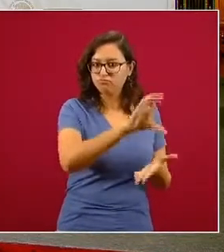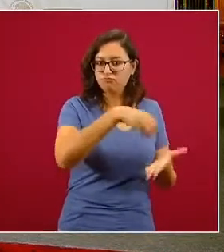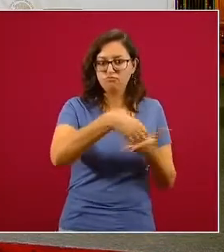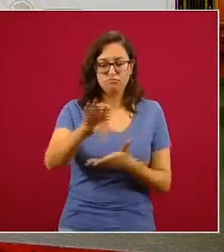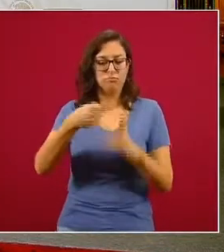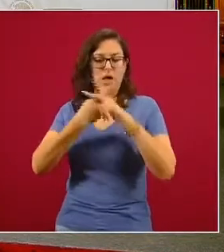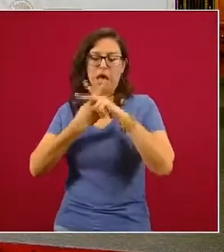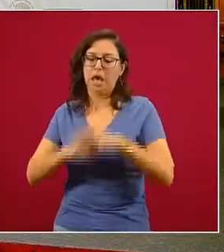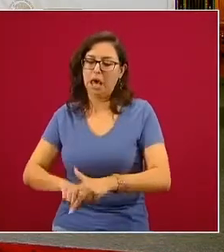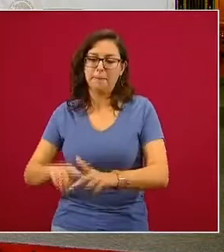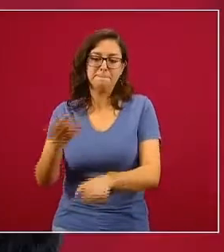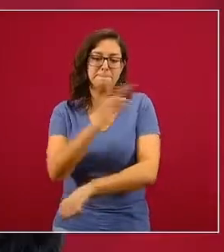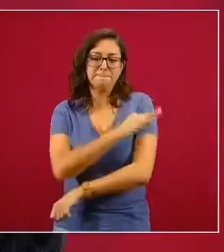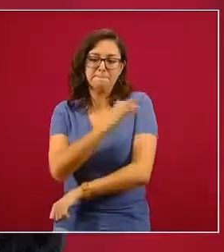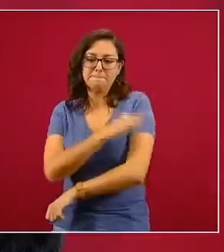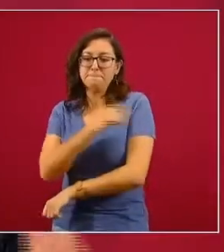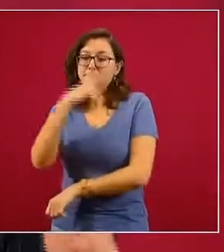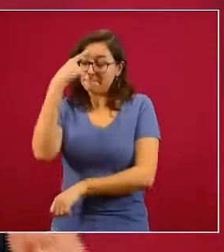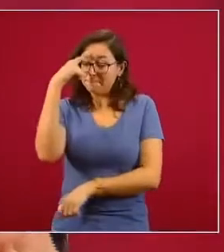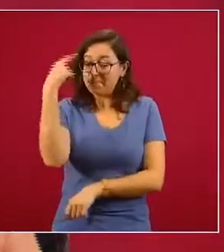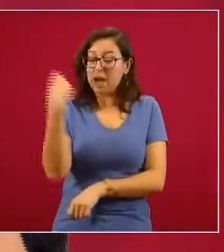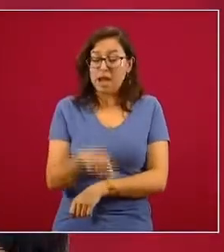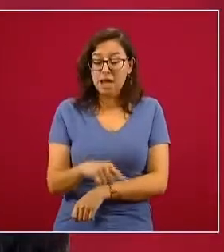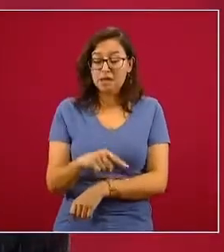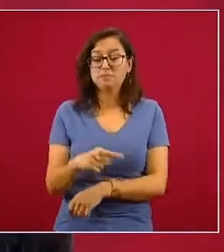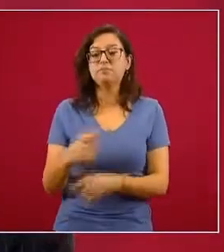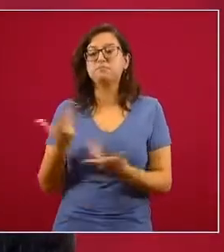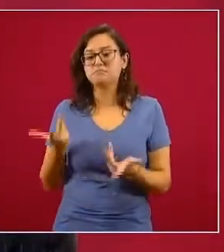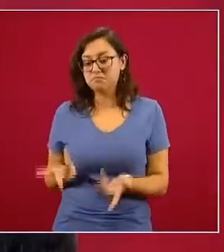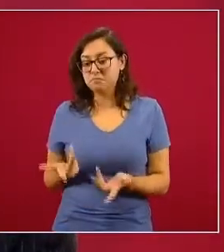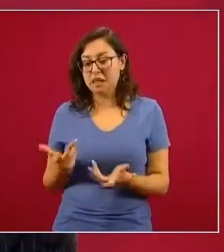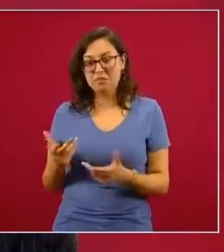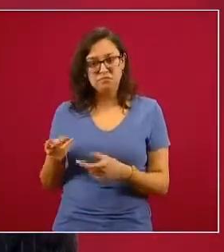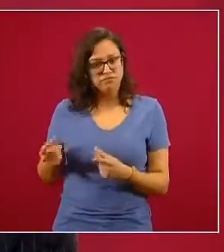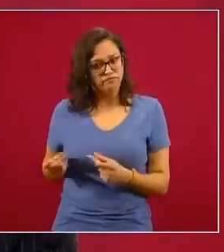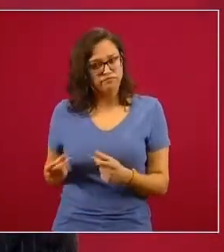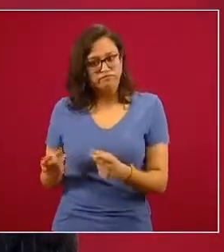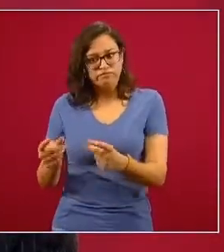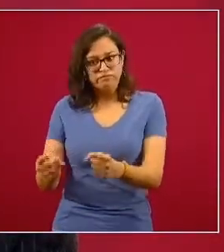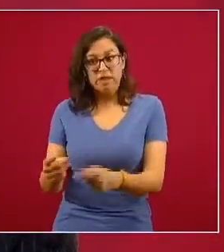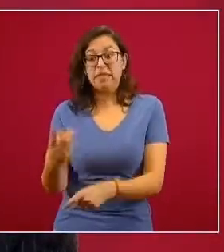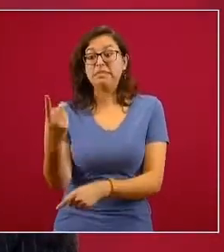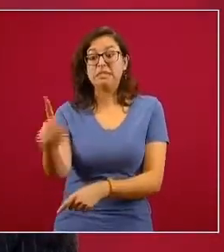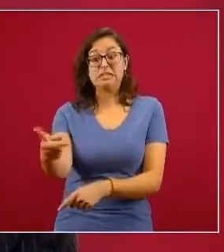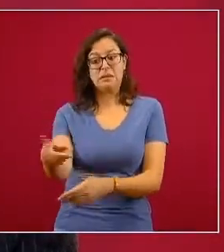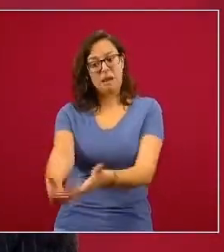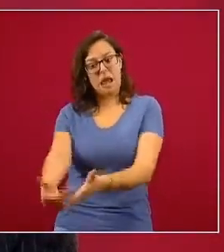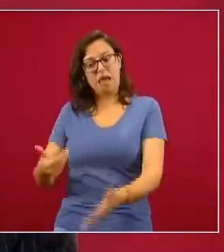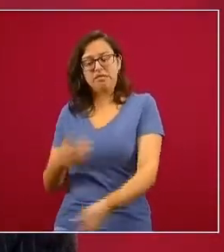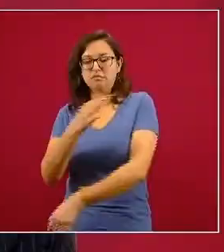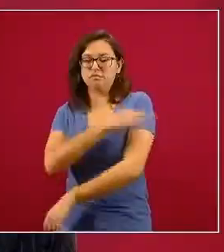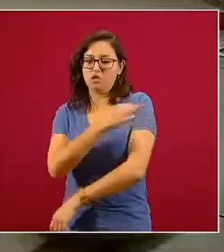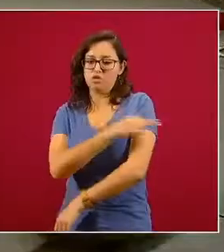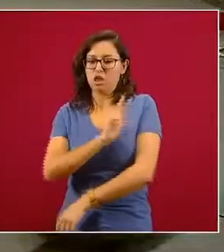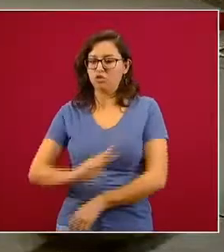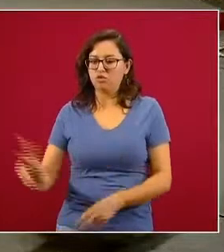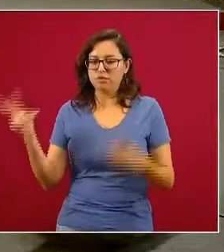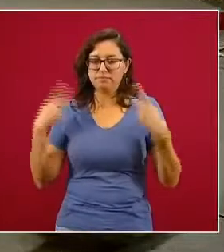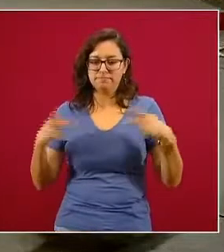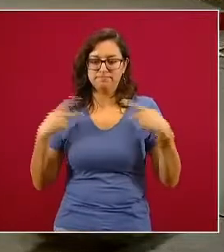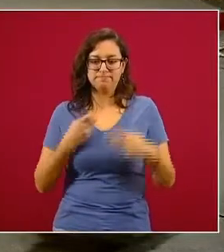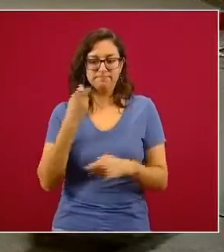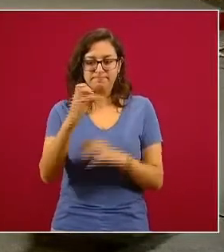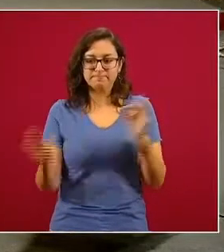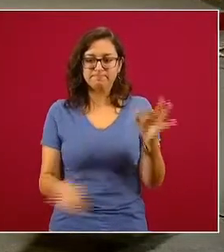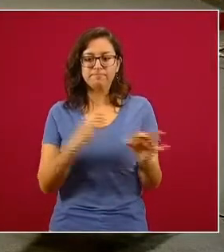campaña de vacunación para que alcancemos a vacunar antes del 31 de diciembre. Eso sería.